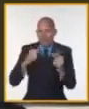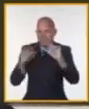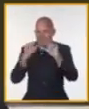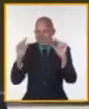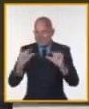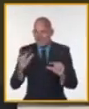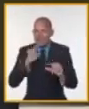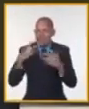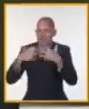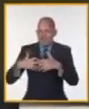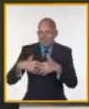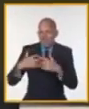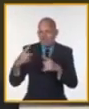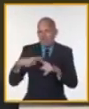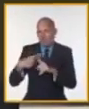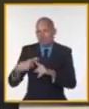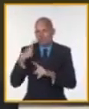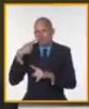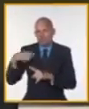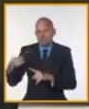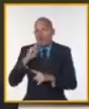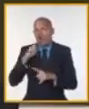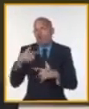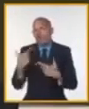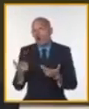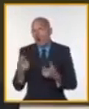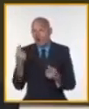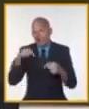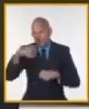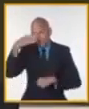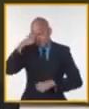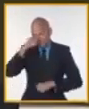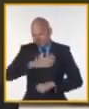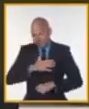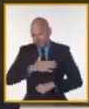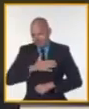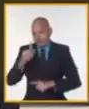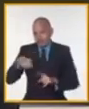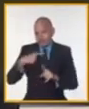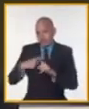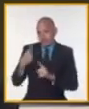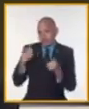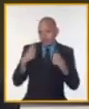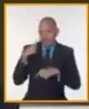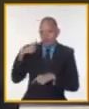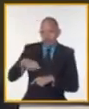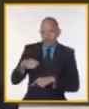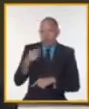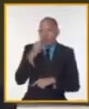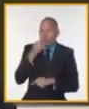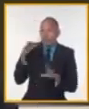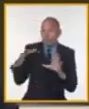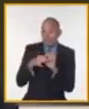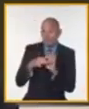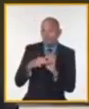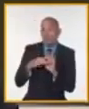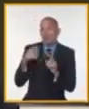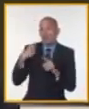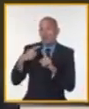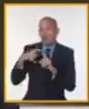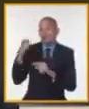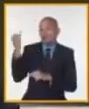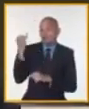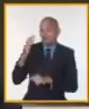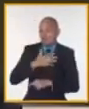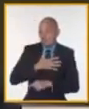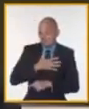de transformación de la industria también cubana y de los sectores productivos, de inserción internacional. También viene aparejado con